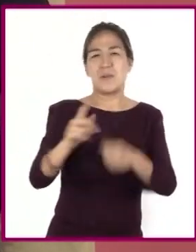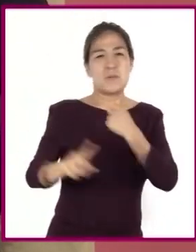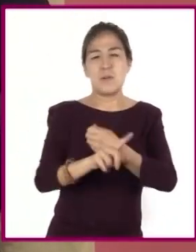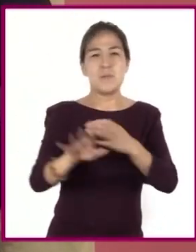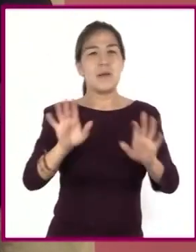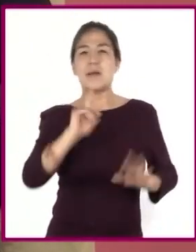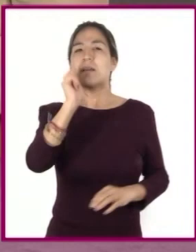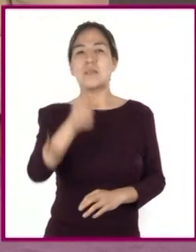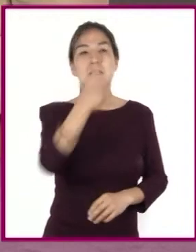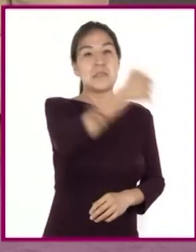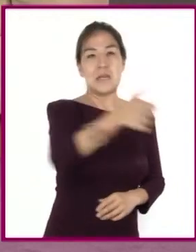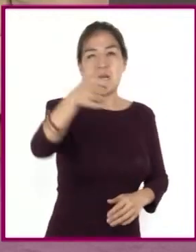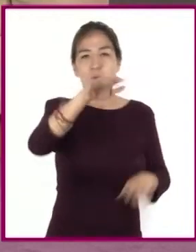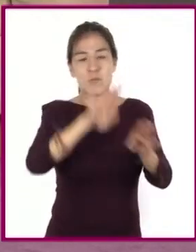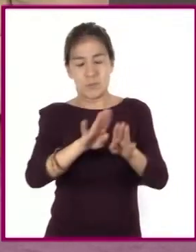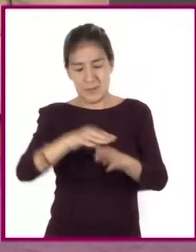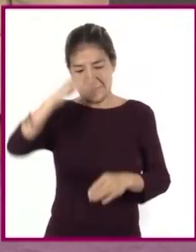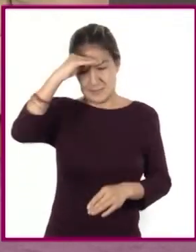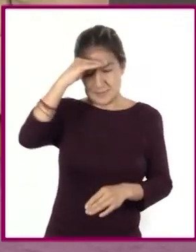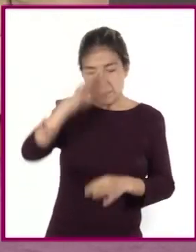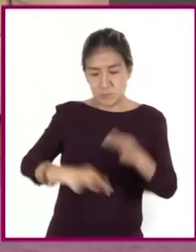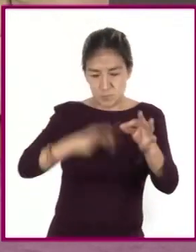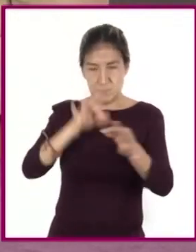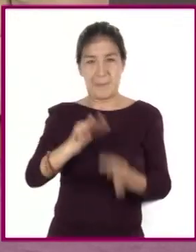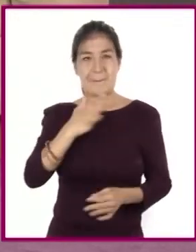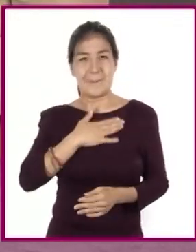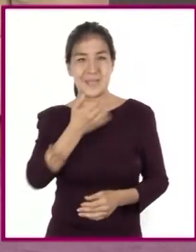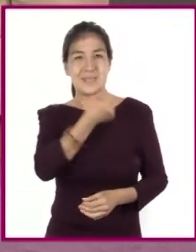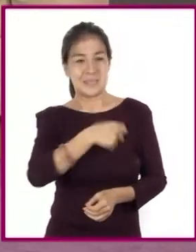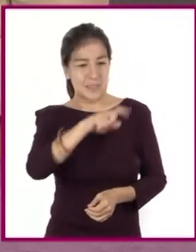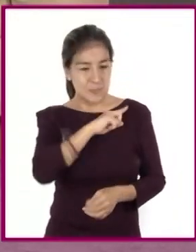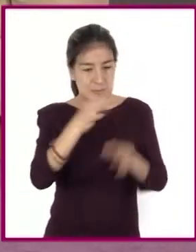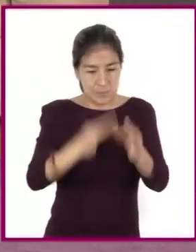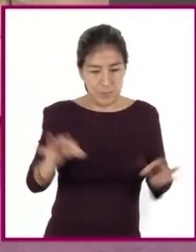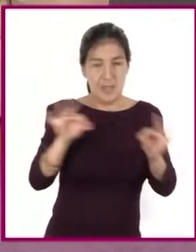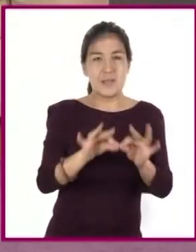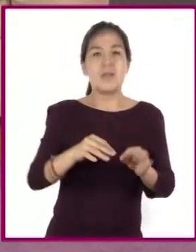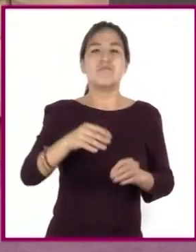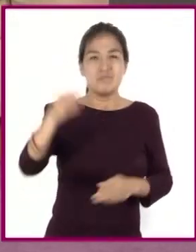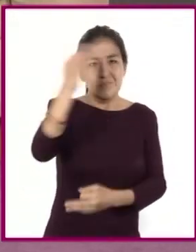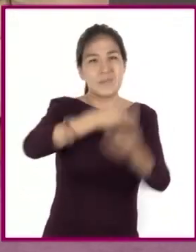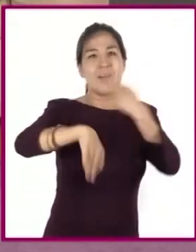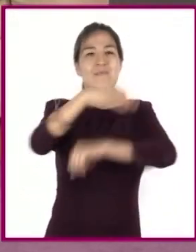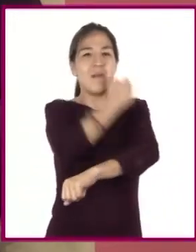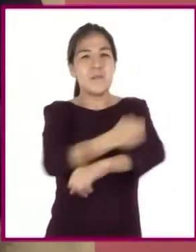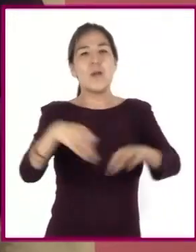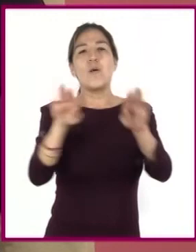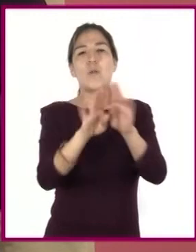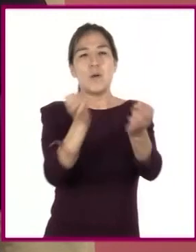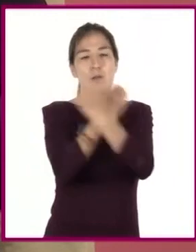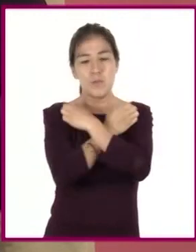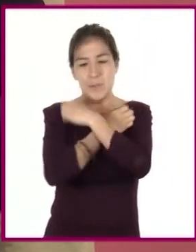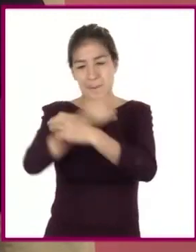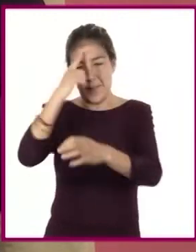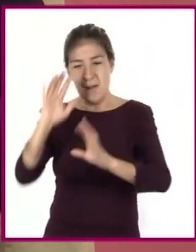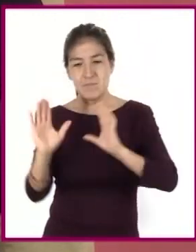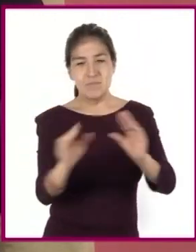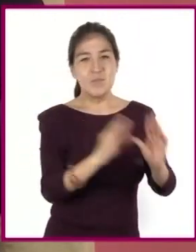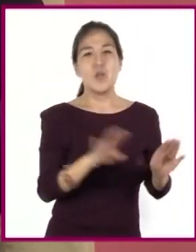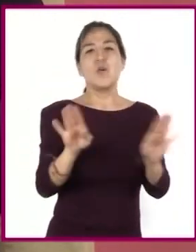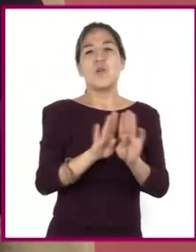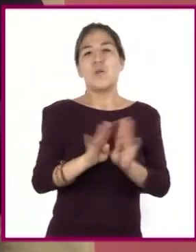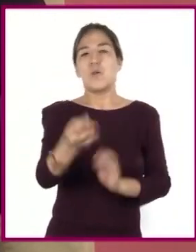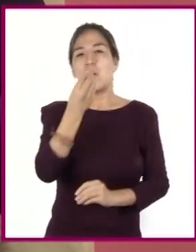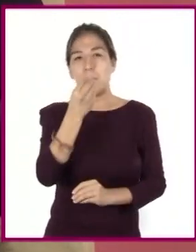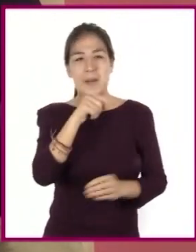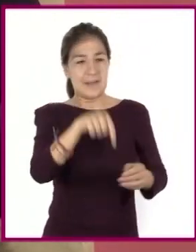quien tenga un compromiso por su salud. Cada familia es un núcleo educativo en el cual tenemos que entender cómo se leen